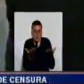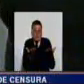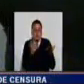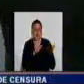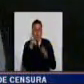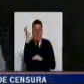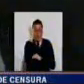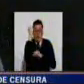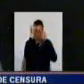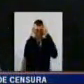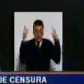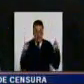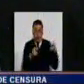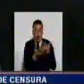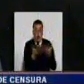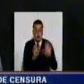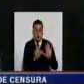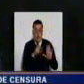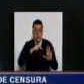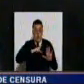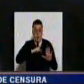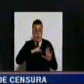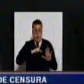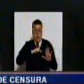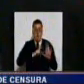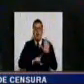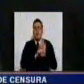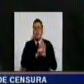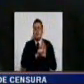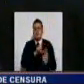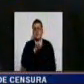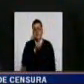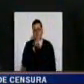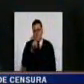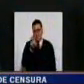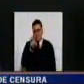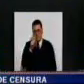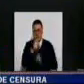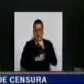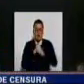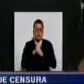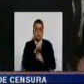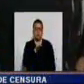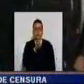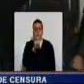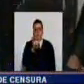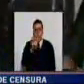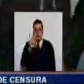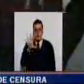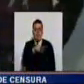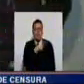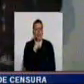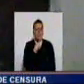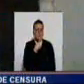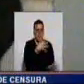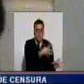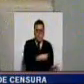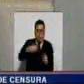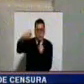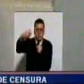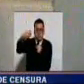Estado colombiano se reglamentan por la ley 226 del 95, y esa ley no autoriza subastas de